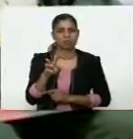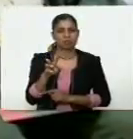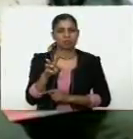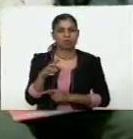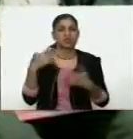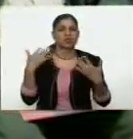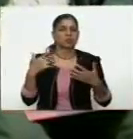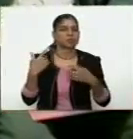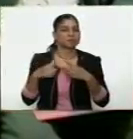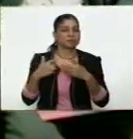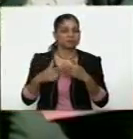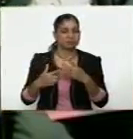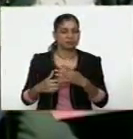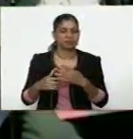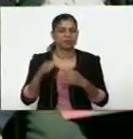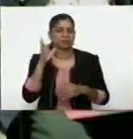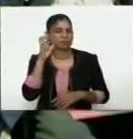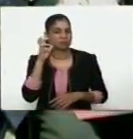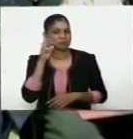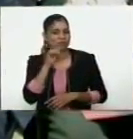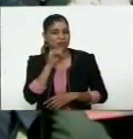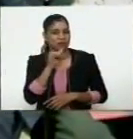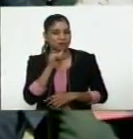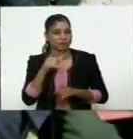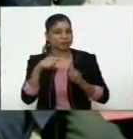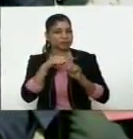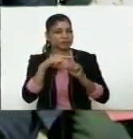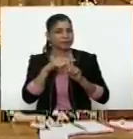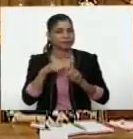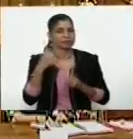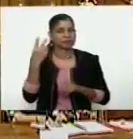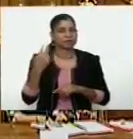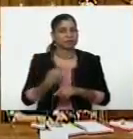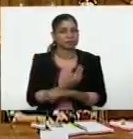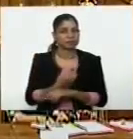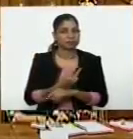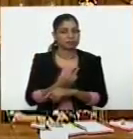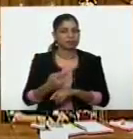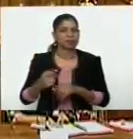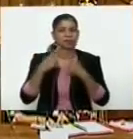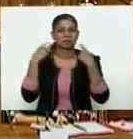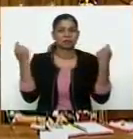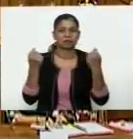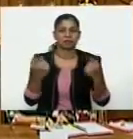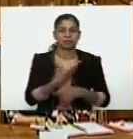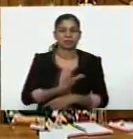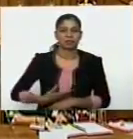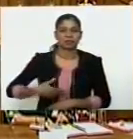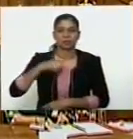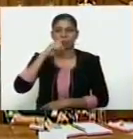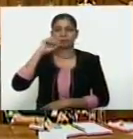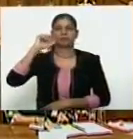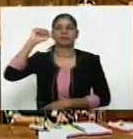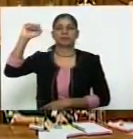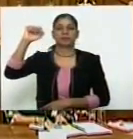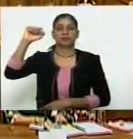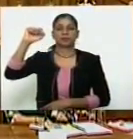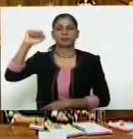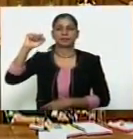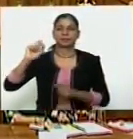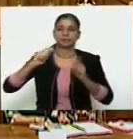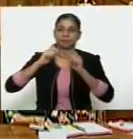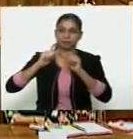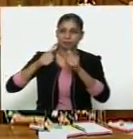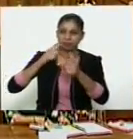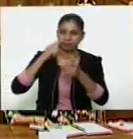sobradas razones para recibir noticias en positivos. Apenas 12 horas de que nuestro presidente Nicolás Maduro, a través de la vocería del vicepresidente ejecutivo, se iniciara la fase